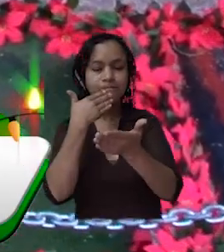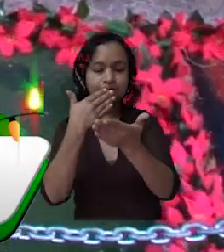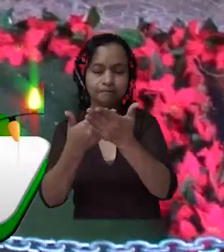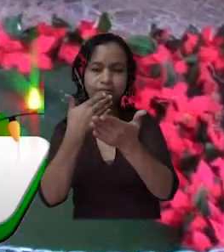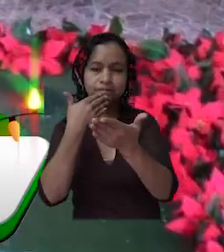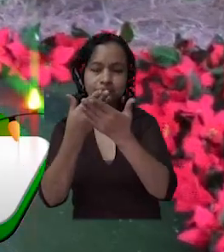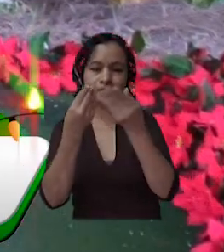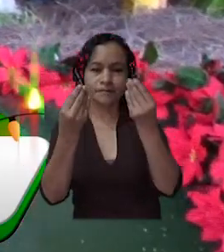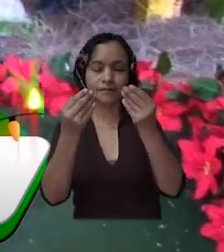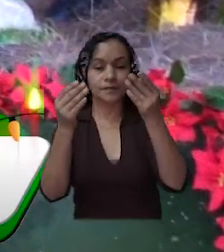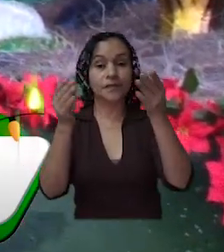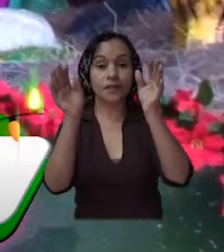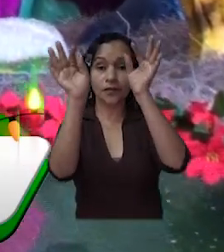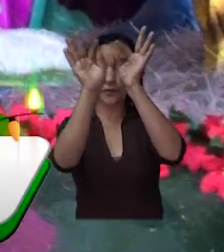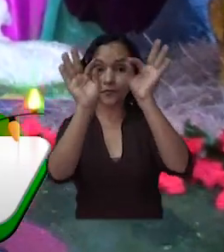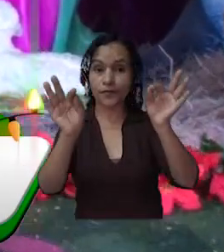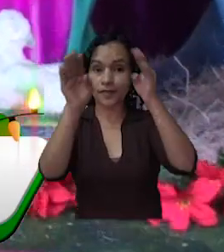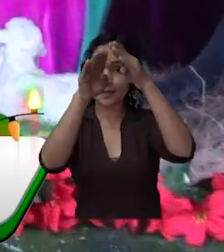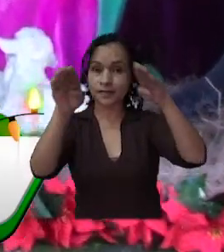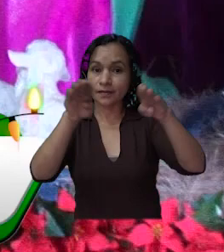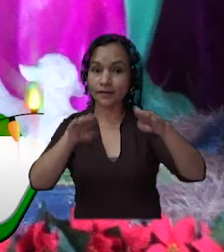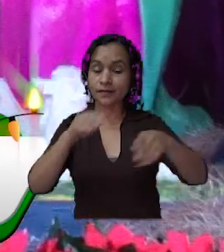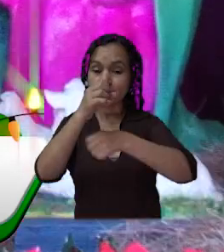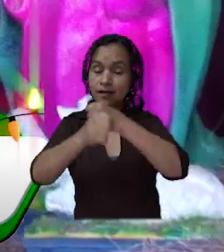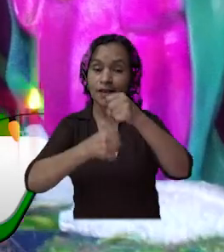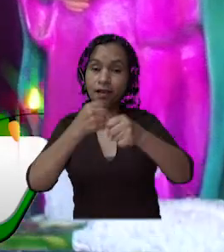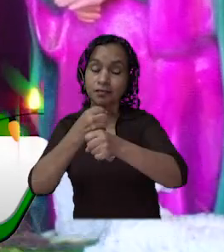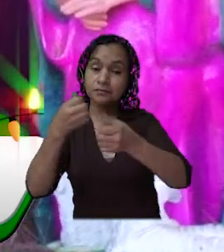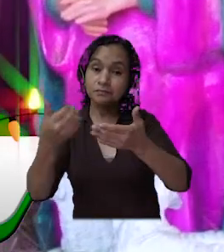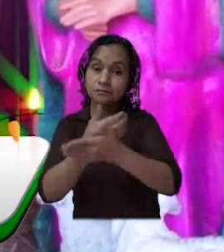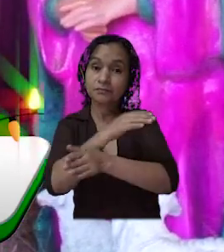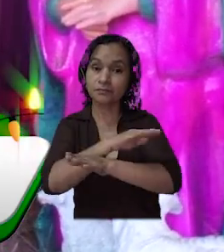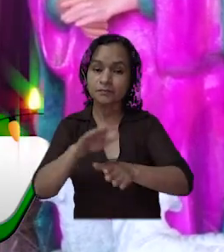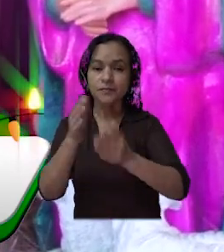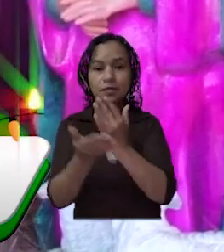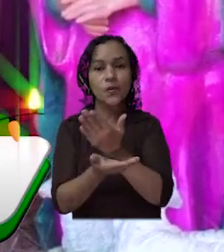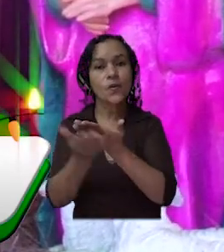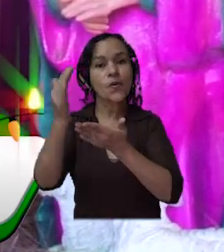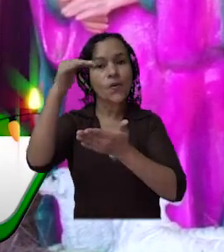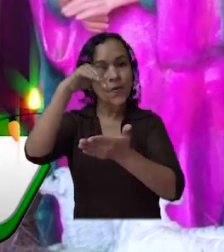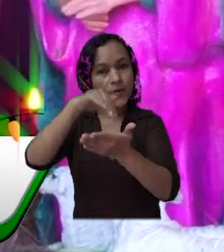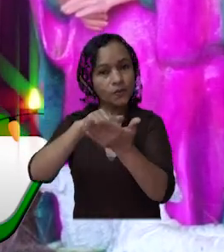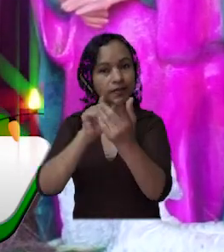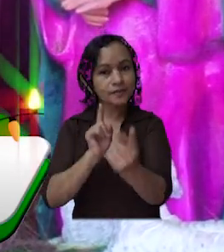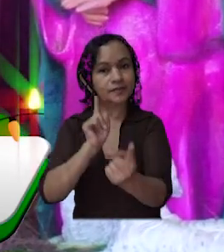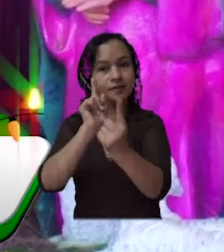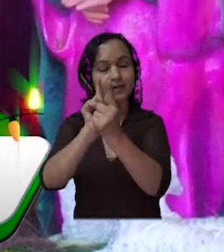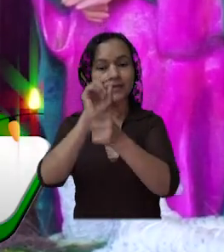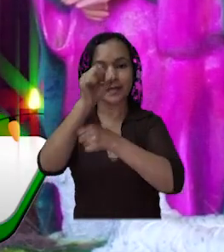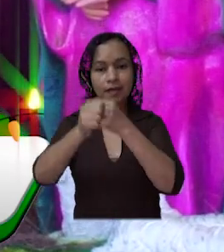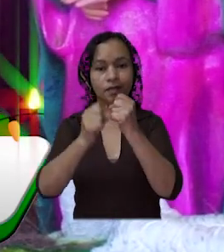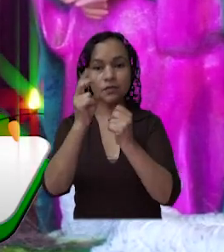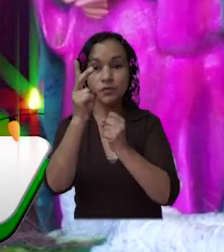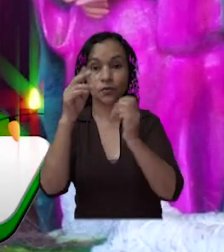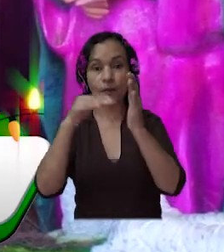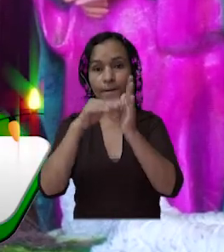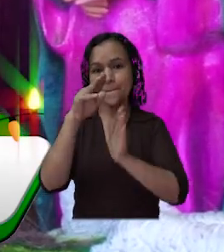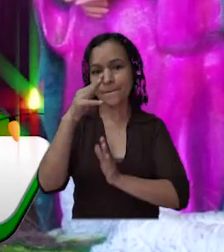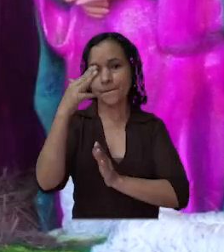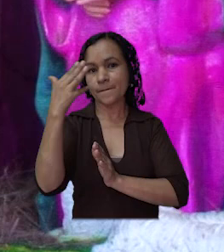que pasen unas felices fiestas de Navidad y de fin de año y volvernos a encontrar en este nuevo año